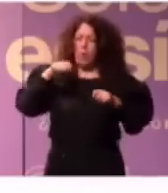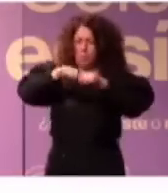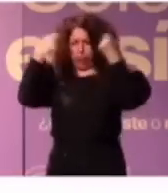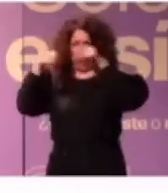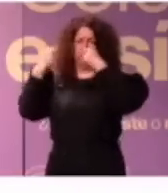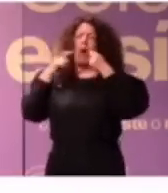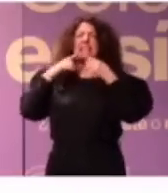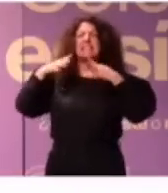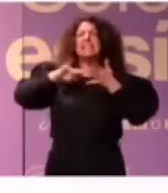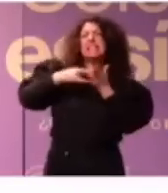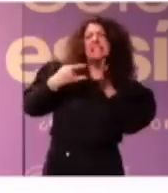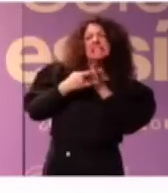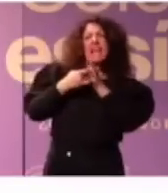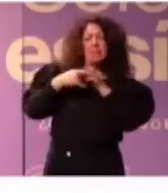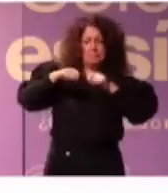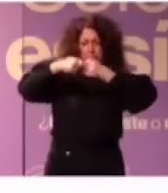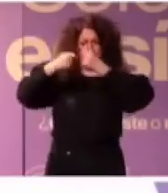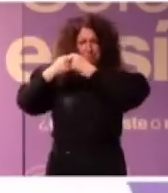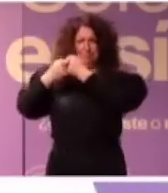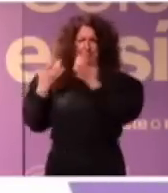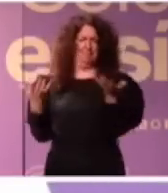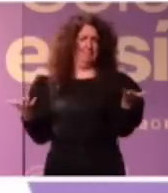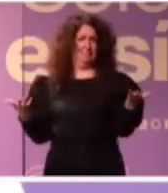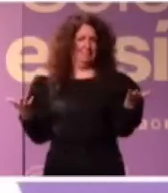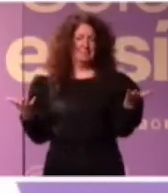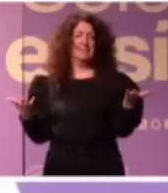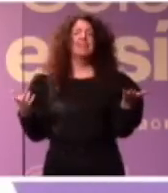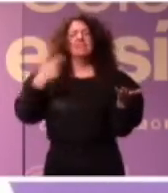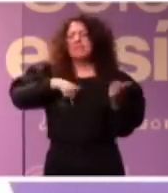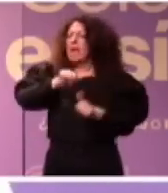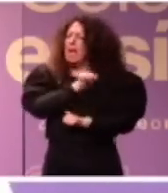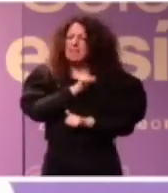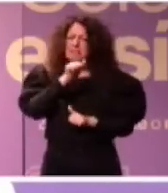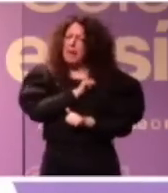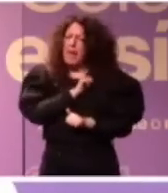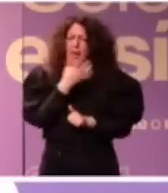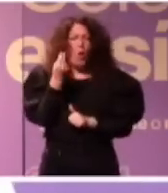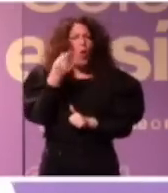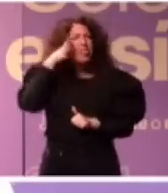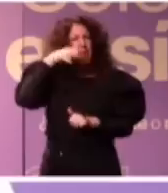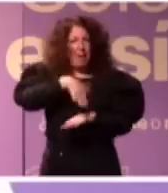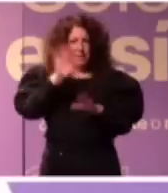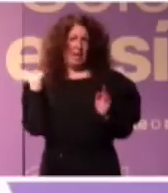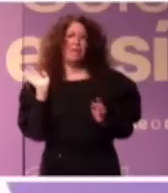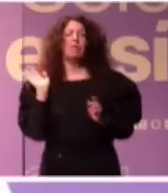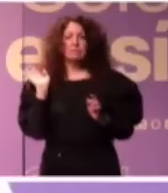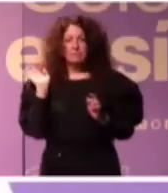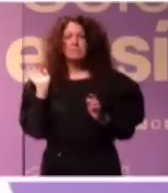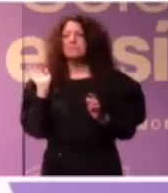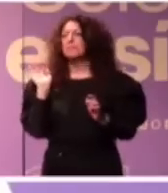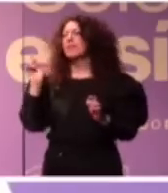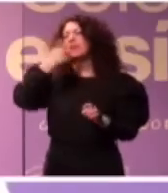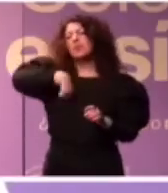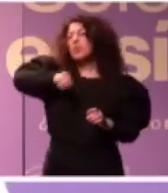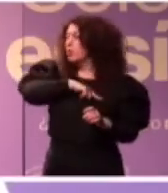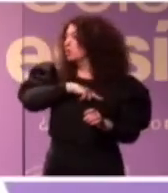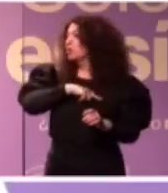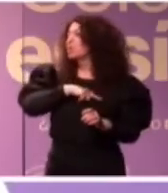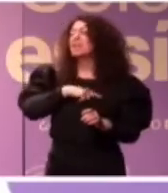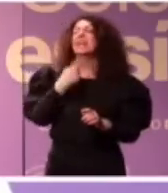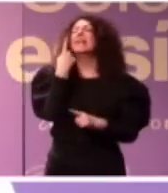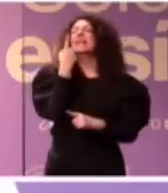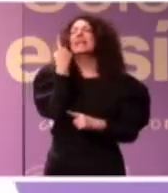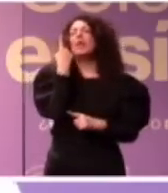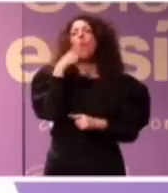del sistema. Nosotras ya hemos esperado demasiado. Nosotras ya hemos esperado demasiado. Y nosotras no vamos a dar ni